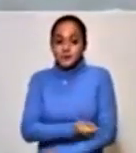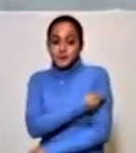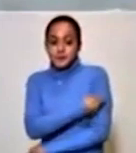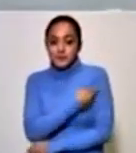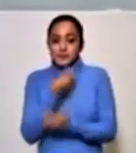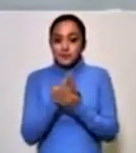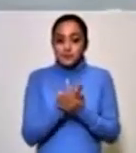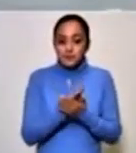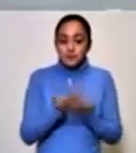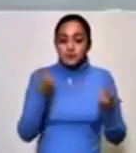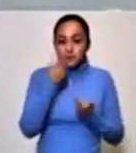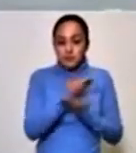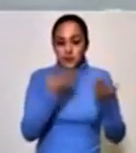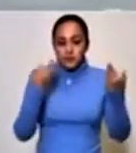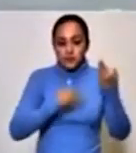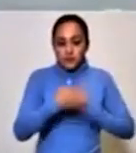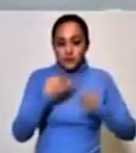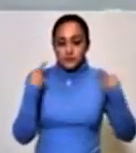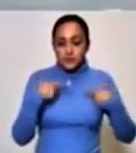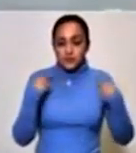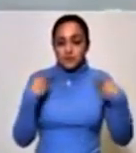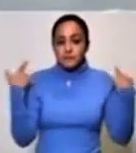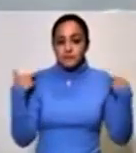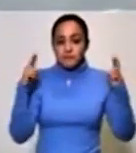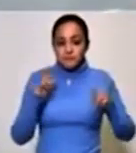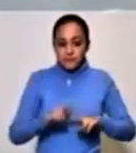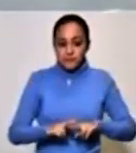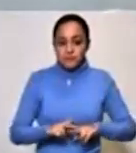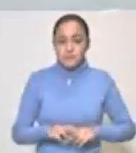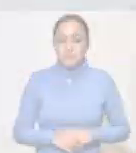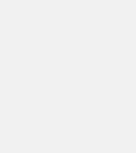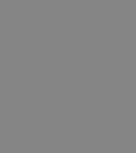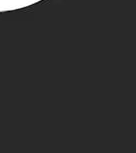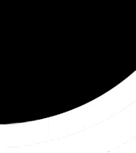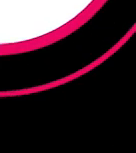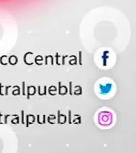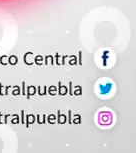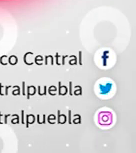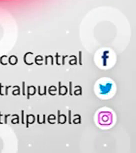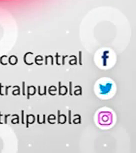tendríamos que ponerle a los trabajadores por la educación de las y los poblanos. Es cuanto, Eli.